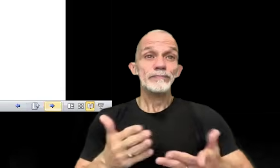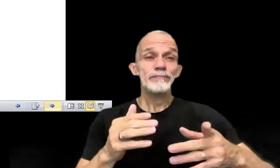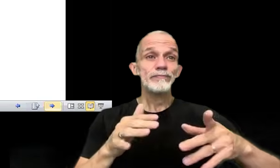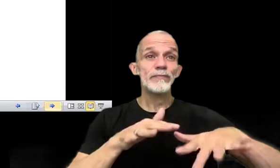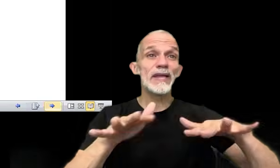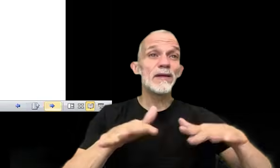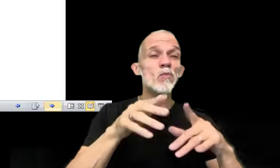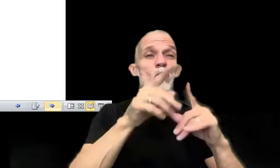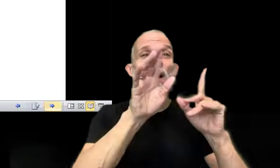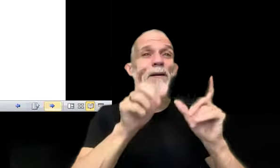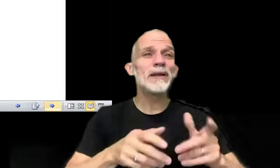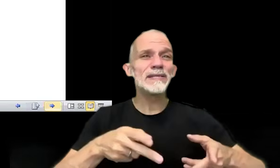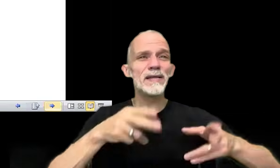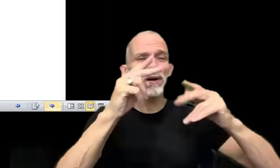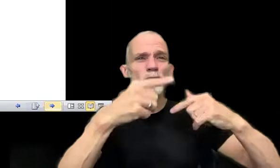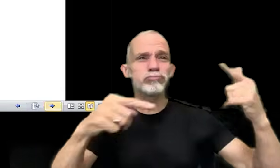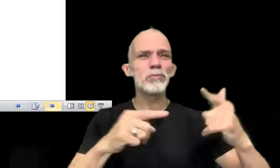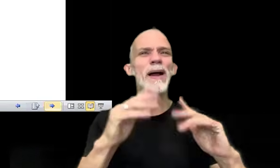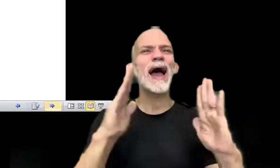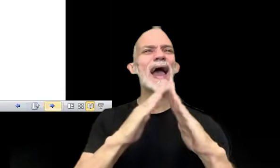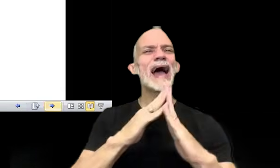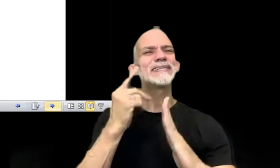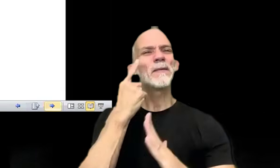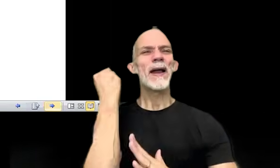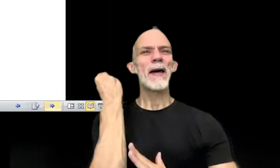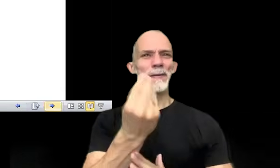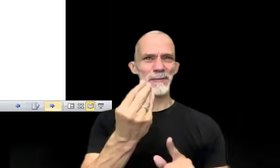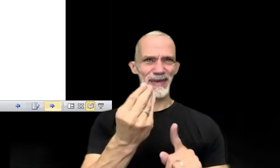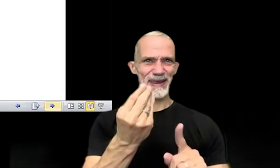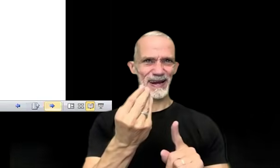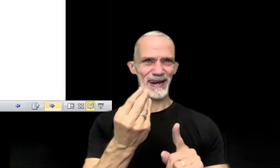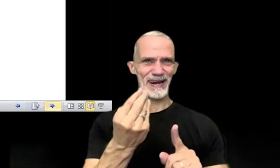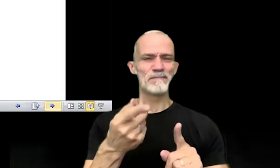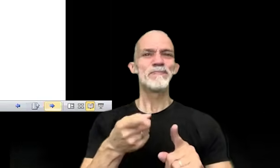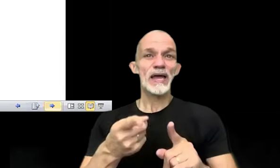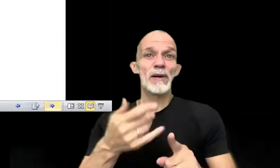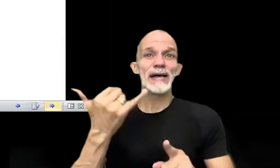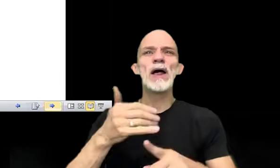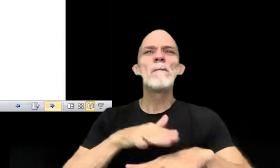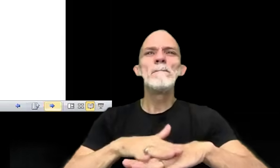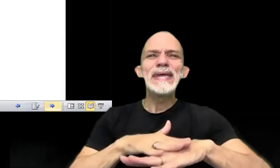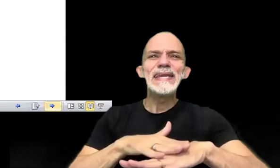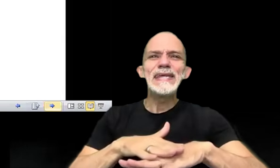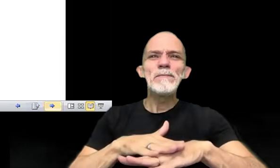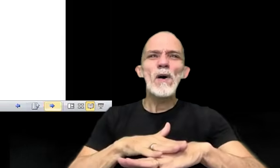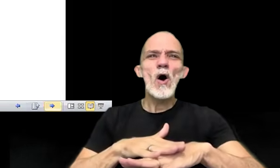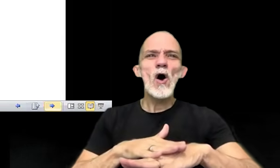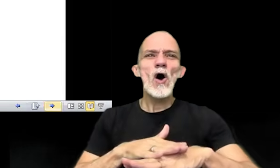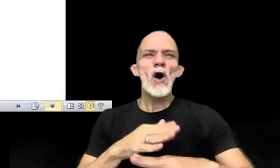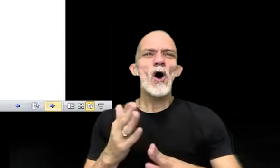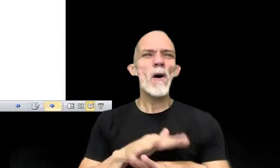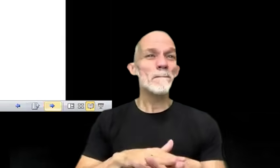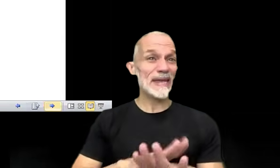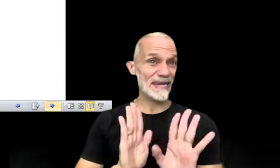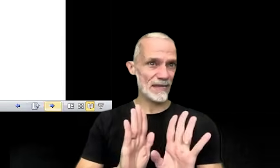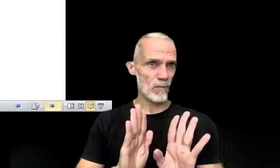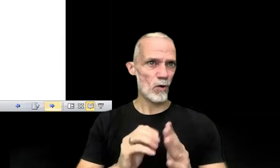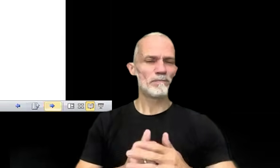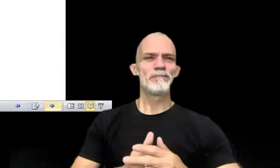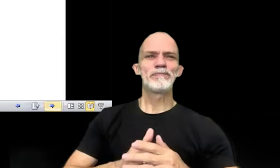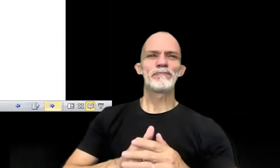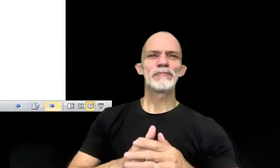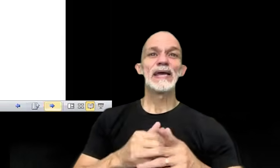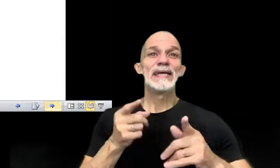Los inmuebles que tengan como destino casa-habitación, ¿sí?, van a gozar de un mínimo no imponible. Quiere